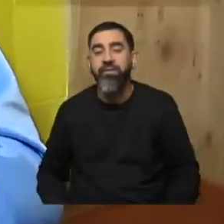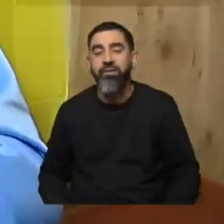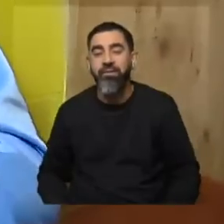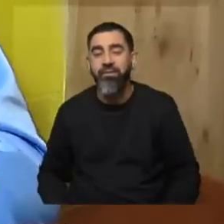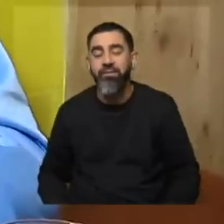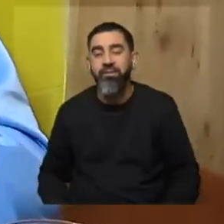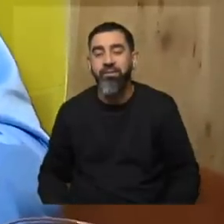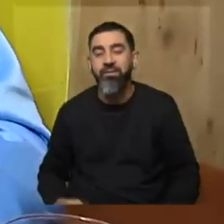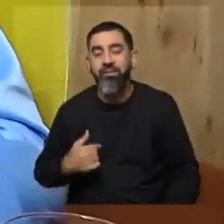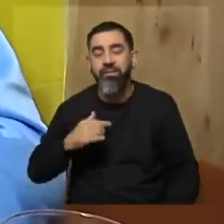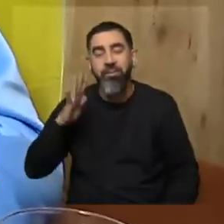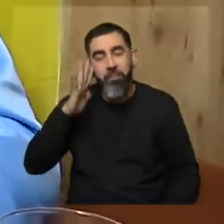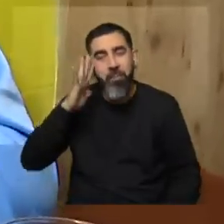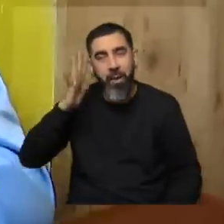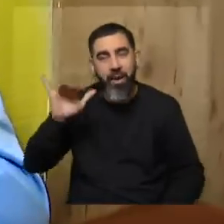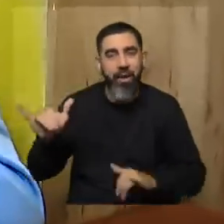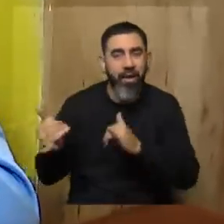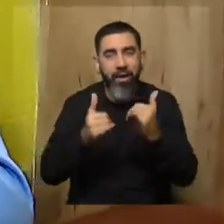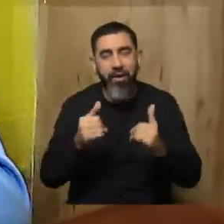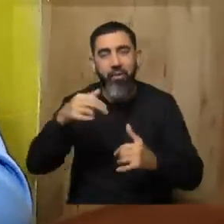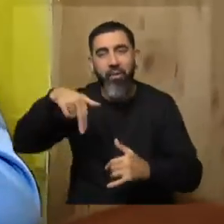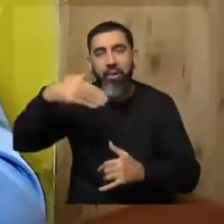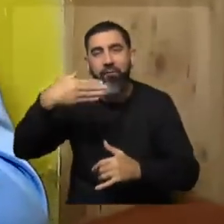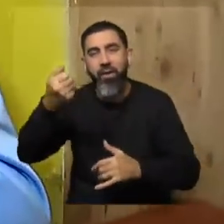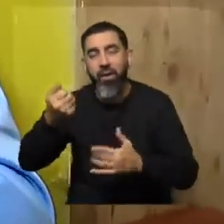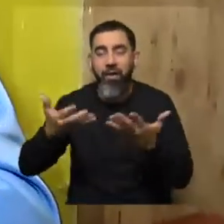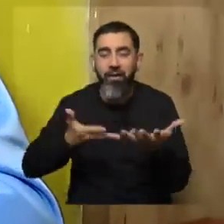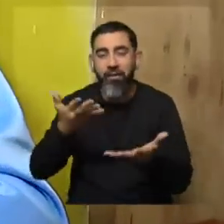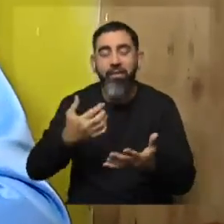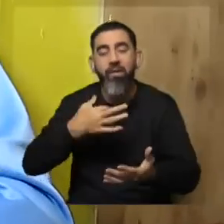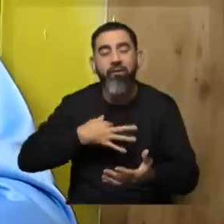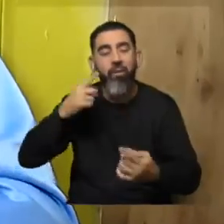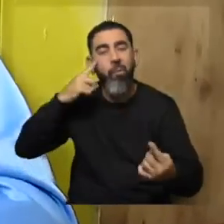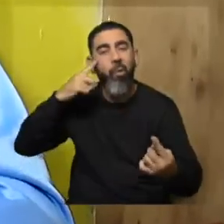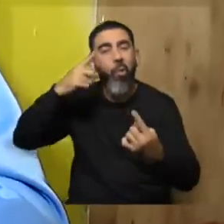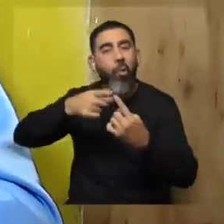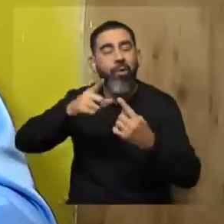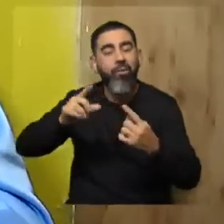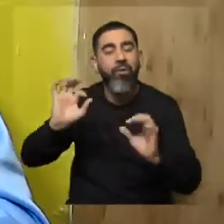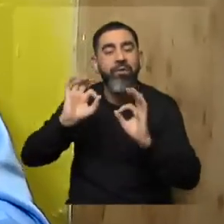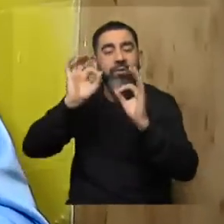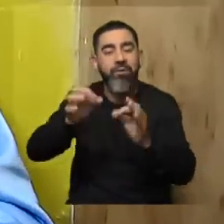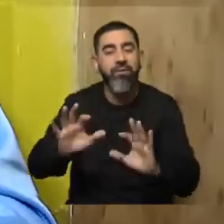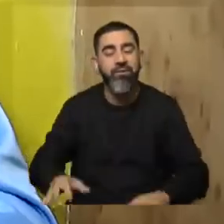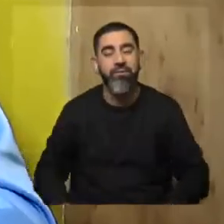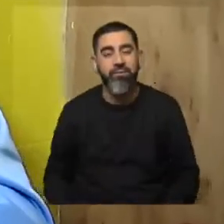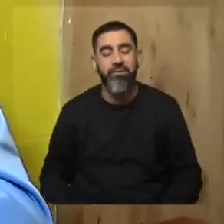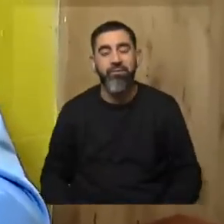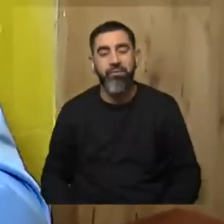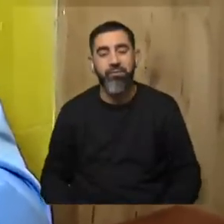Sí ya me imagino jugamos ahí en la NBA en realidad es mi meta de verdad